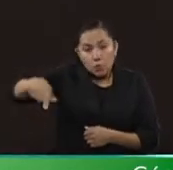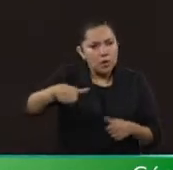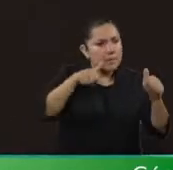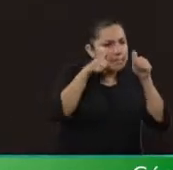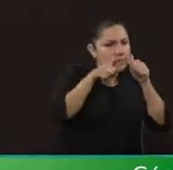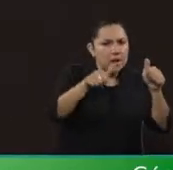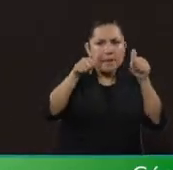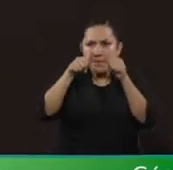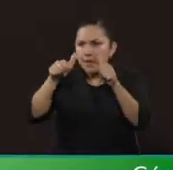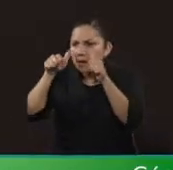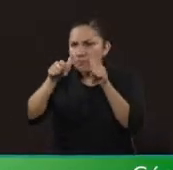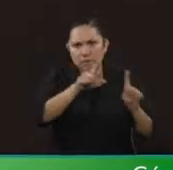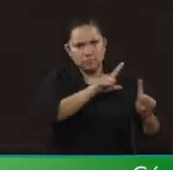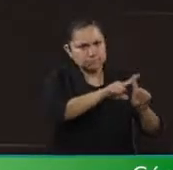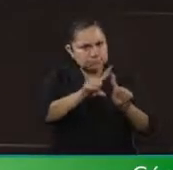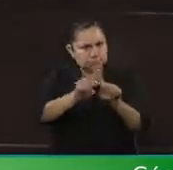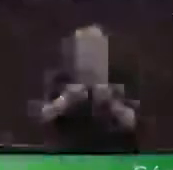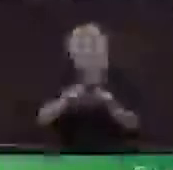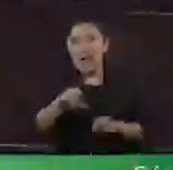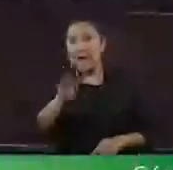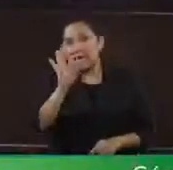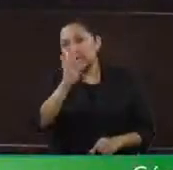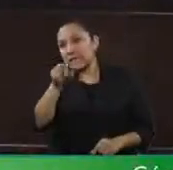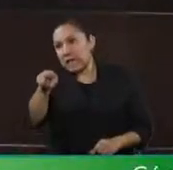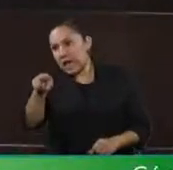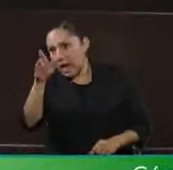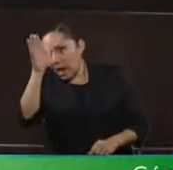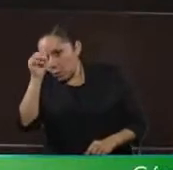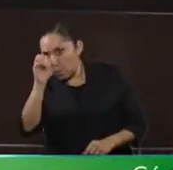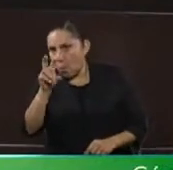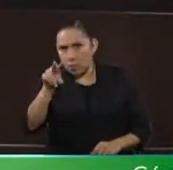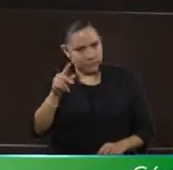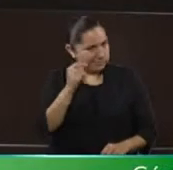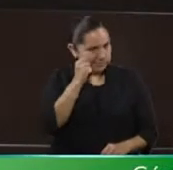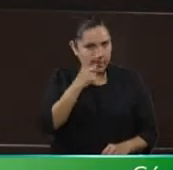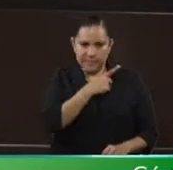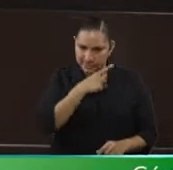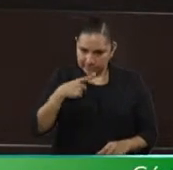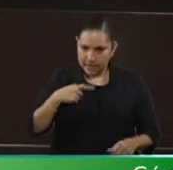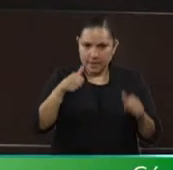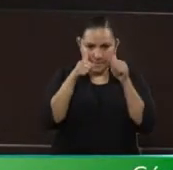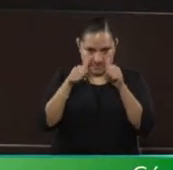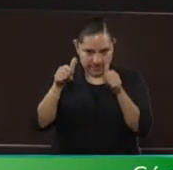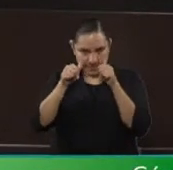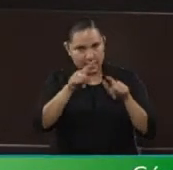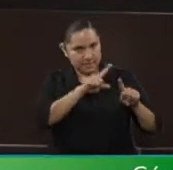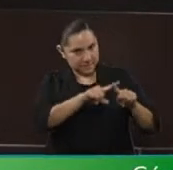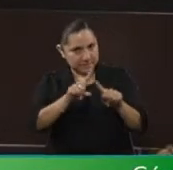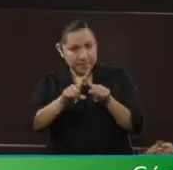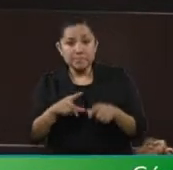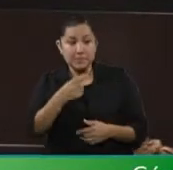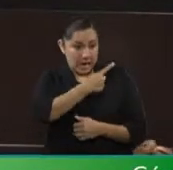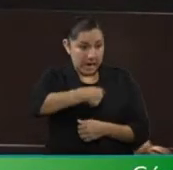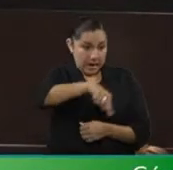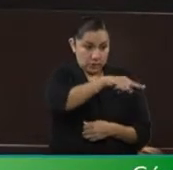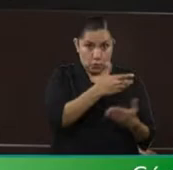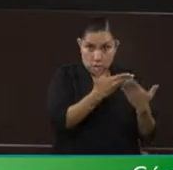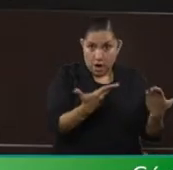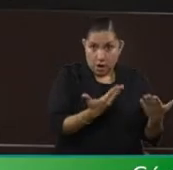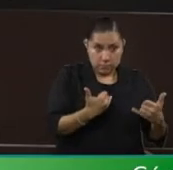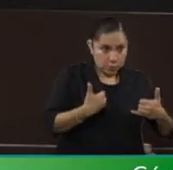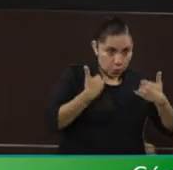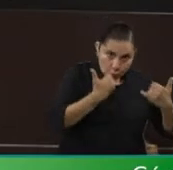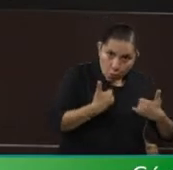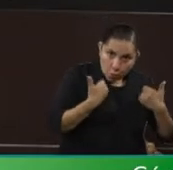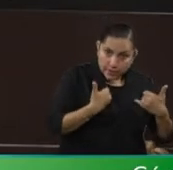todas las personas que van a ser afectadas por esta reforma militarista no le robemos el futuro a las nuevas generaciones que piden la búsqueda de otra vía